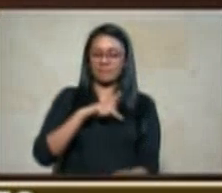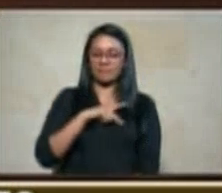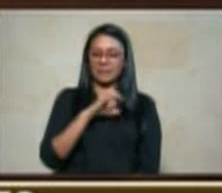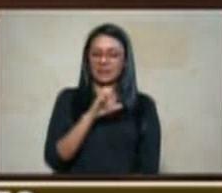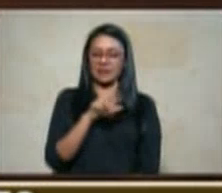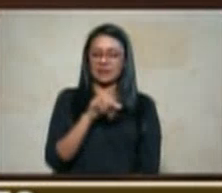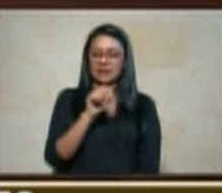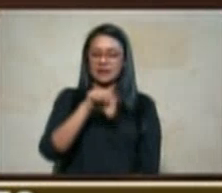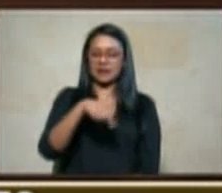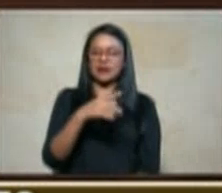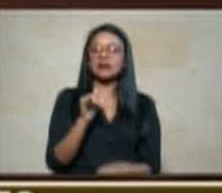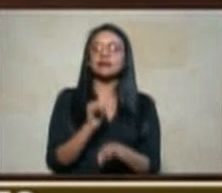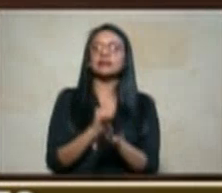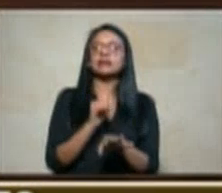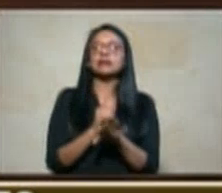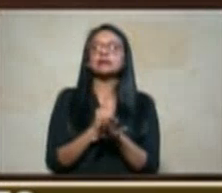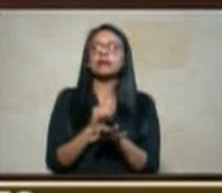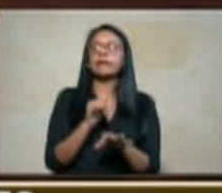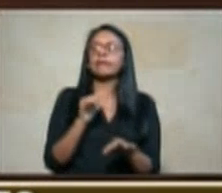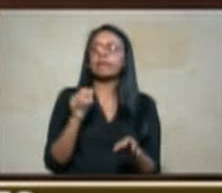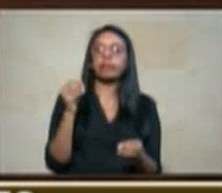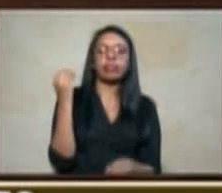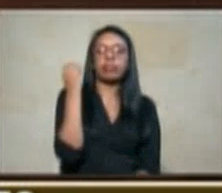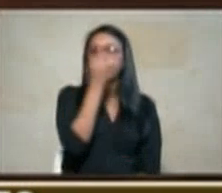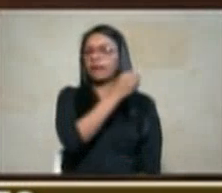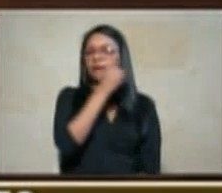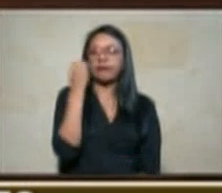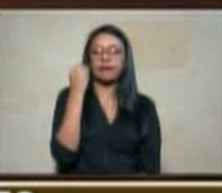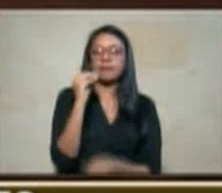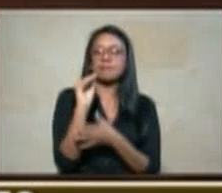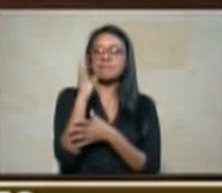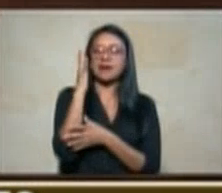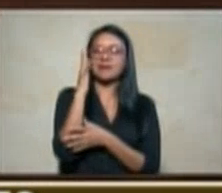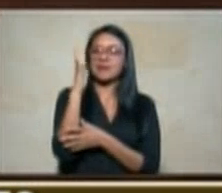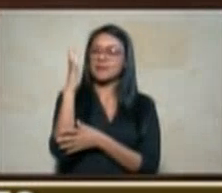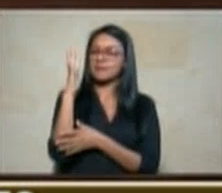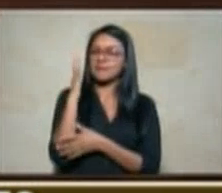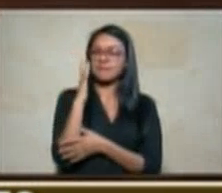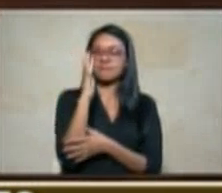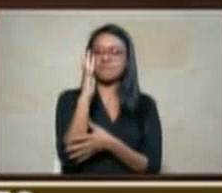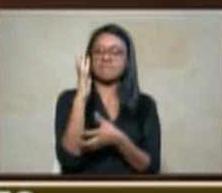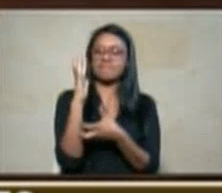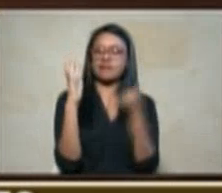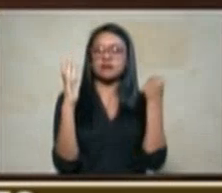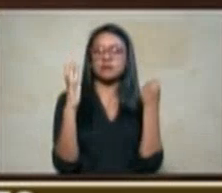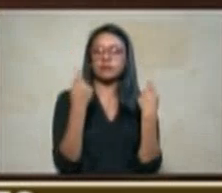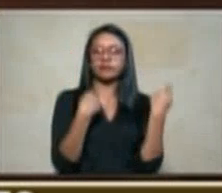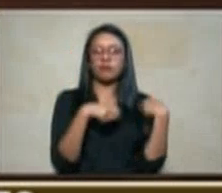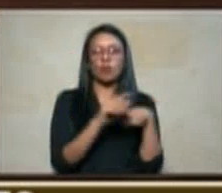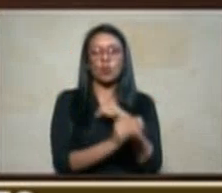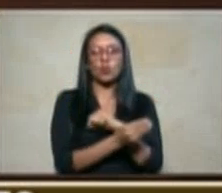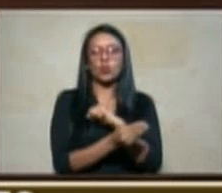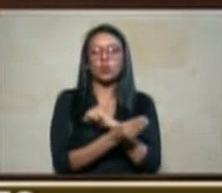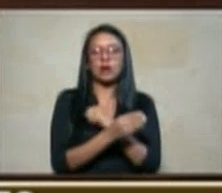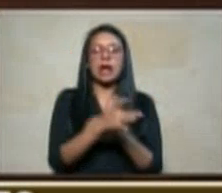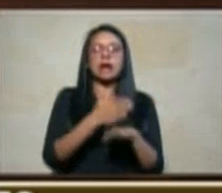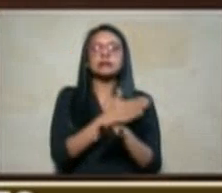era inicialmente los Olivella, que eran los titulares. Luego estas tierras fueron ocupadas por